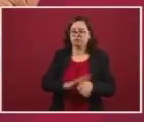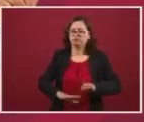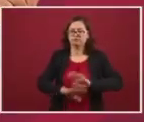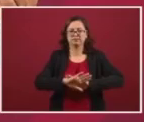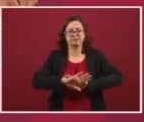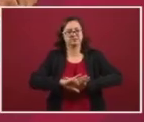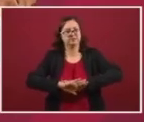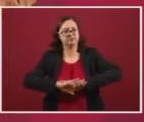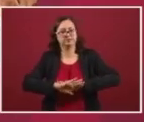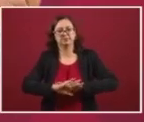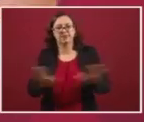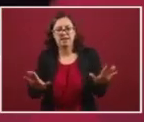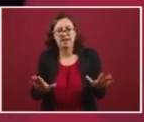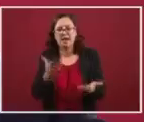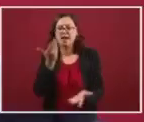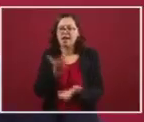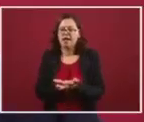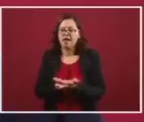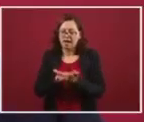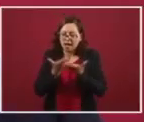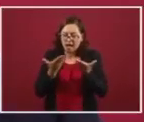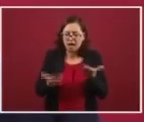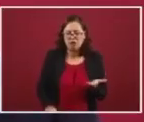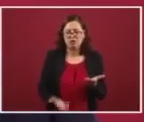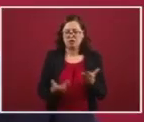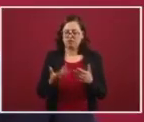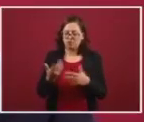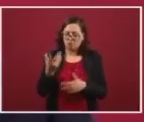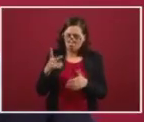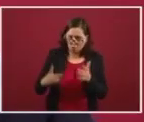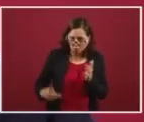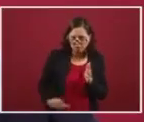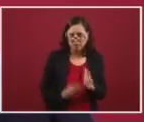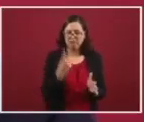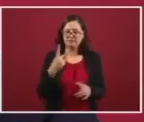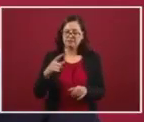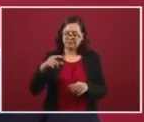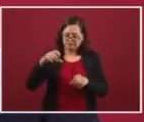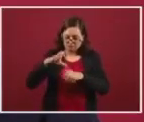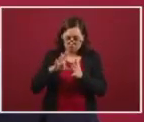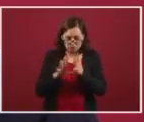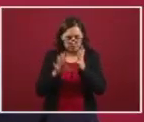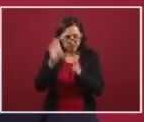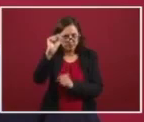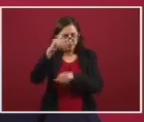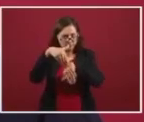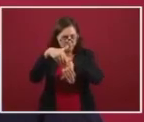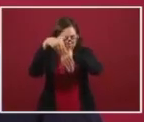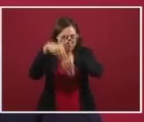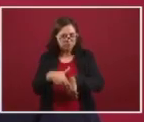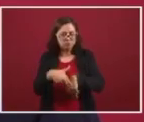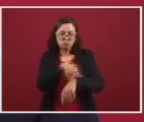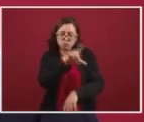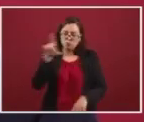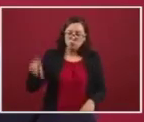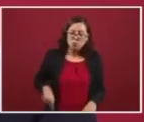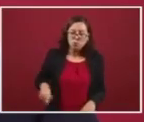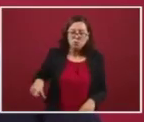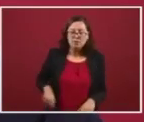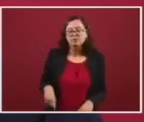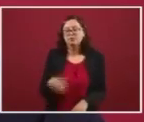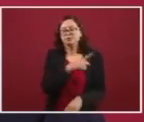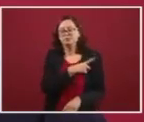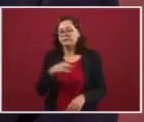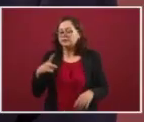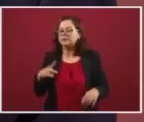Regresamos al principio constitucional de que el Estado